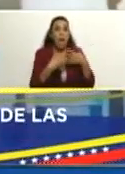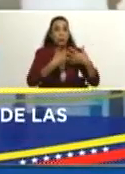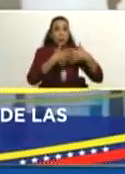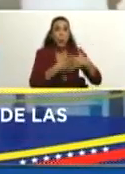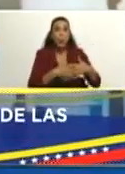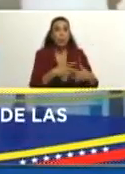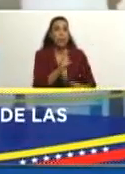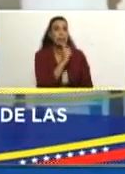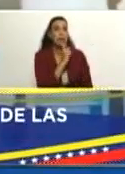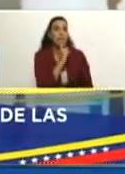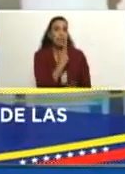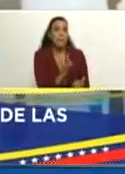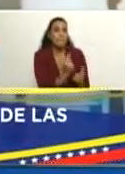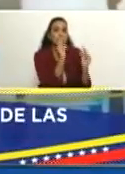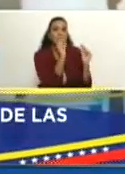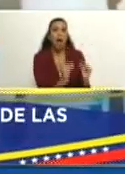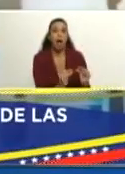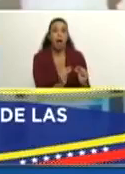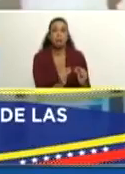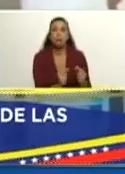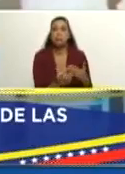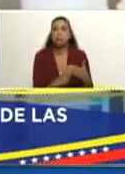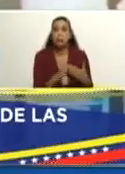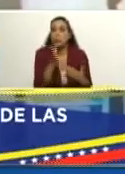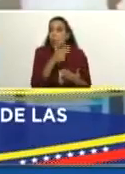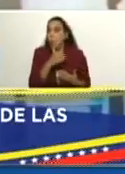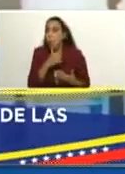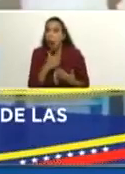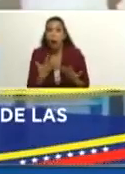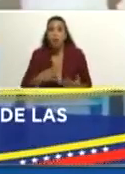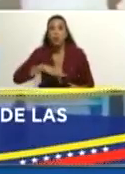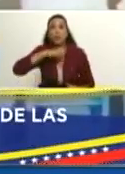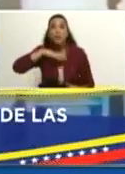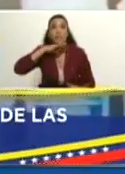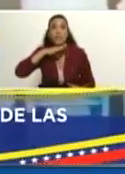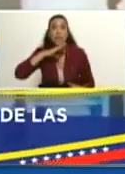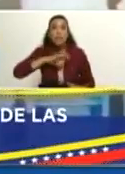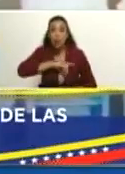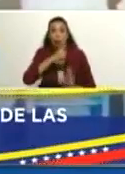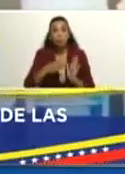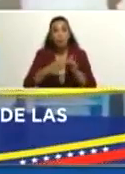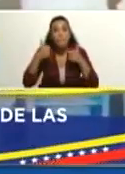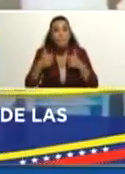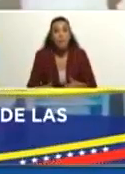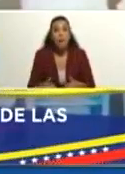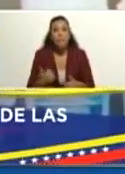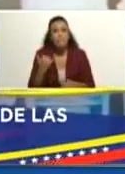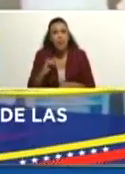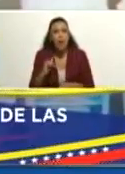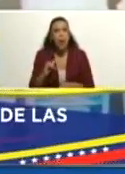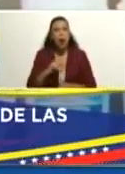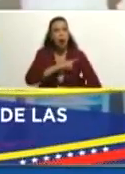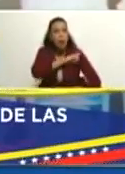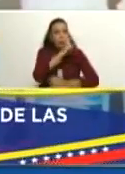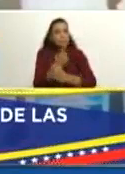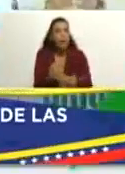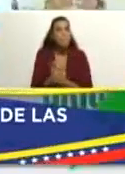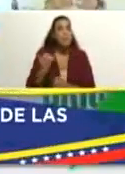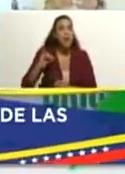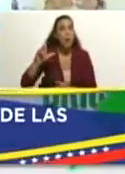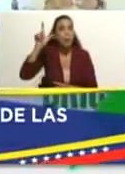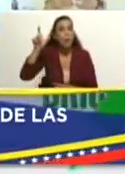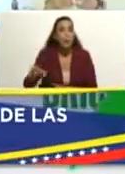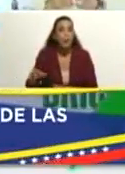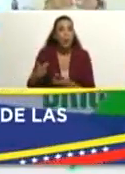cosa dura. Yo dije, no, no tenemos esos recursos económicos, pero tenemos un recurso mayor que